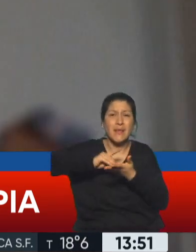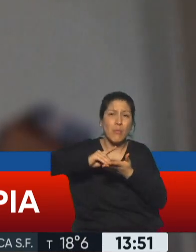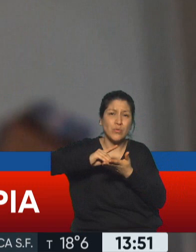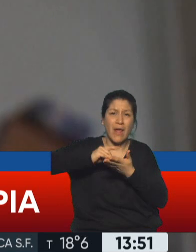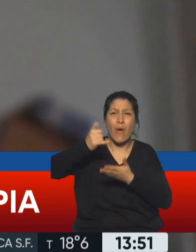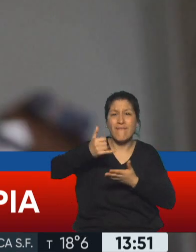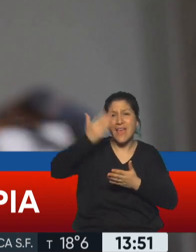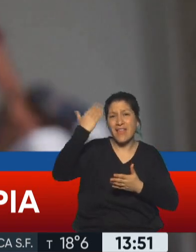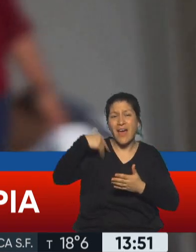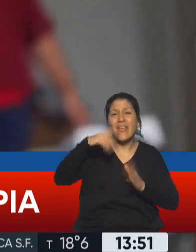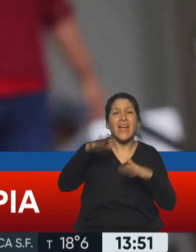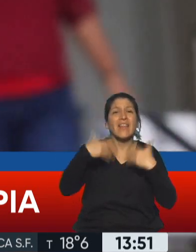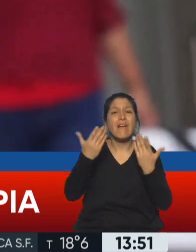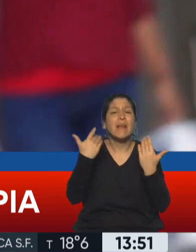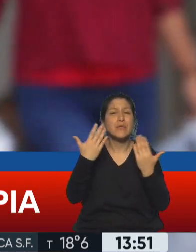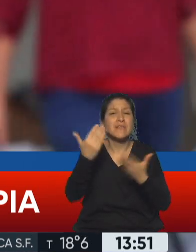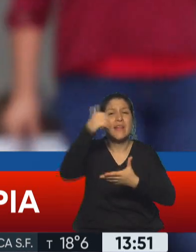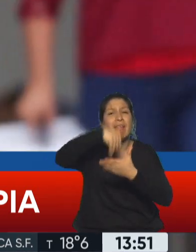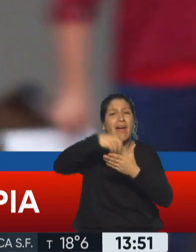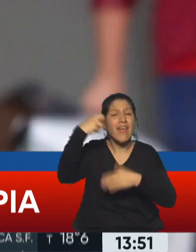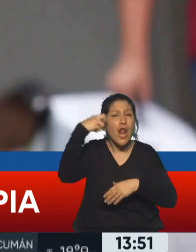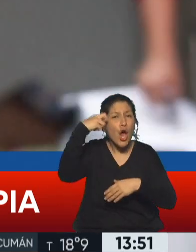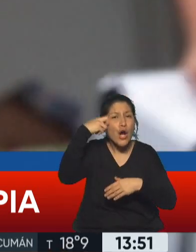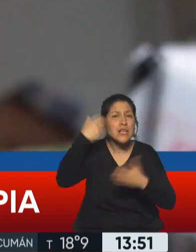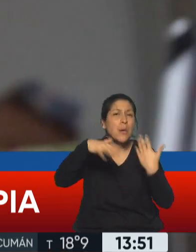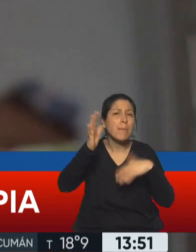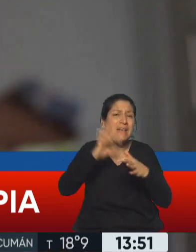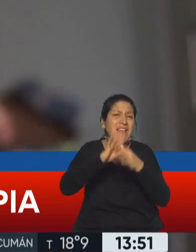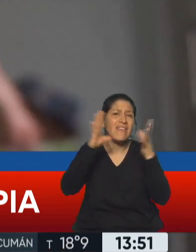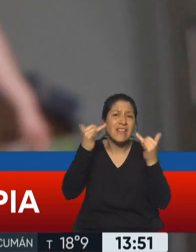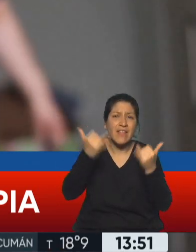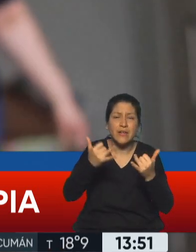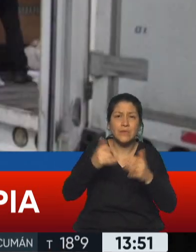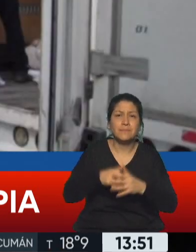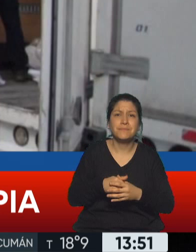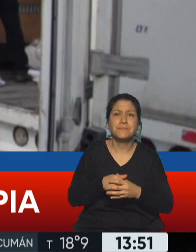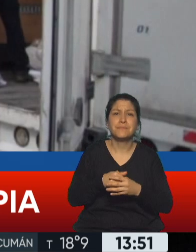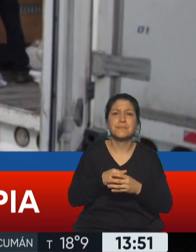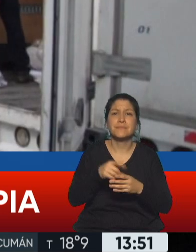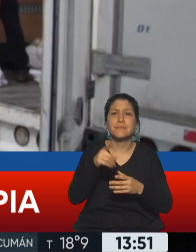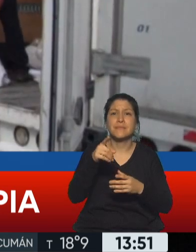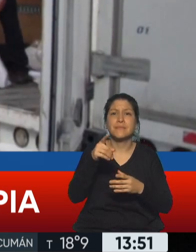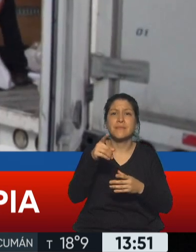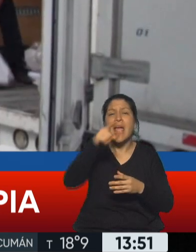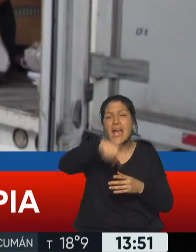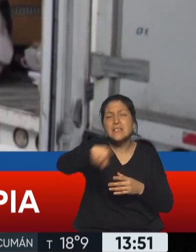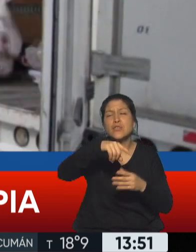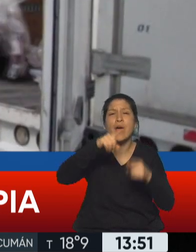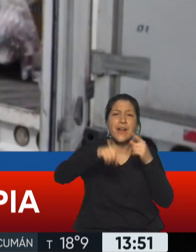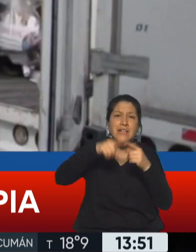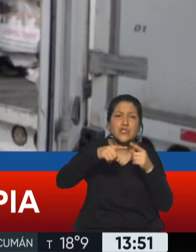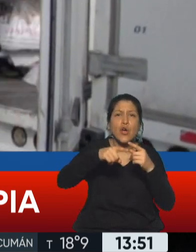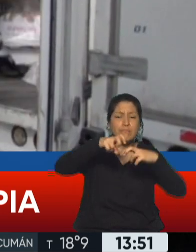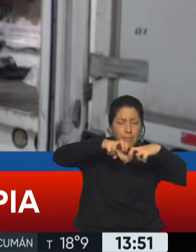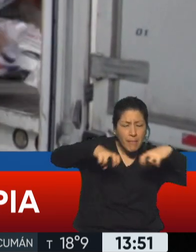antes, que le permitía gobernar en el Congreso con mucha más holgura. Esto es importante en México porque no solo se jugaba el poder institucional, es decir, la distribución